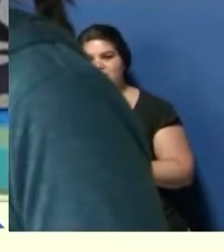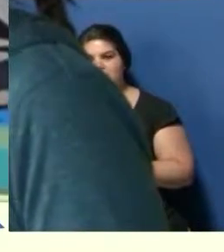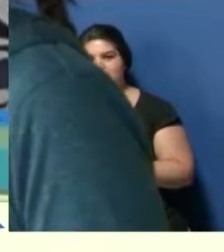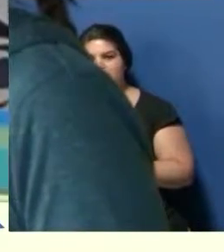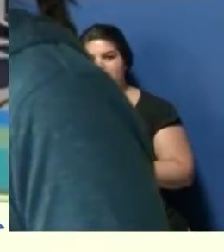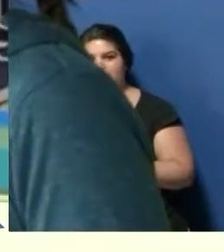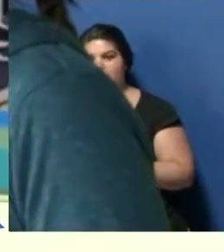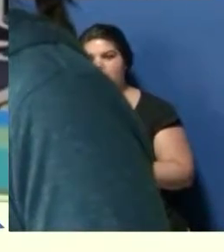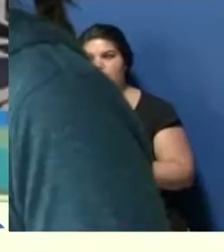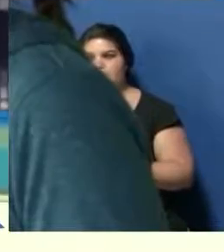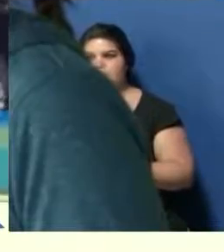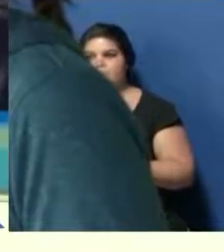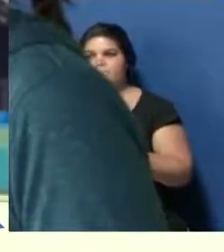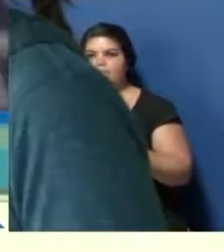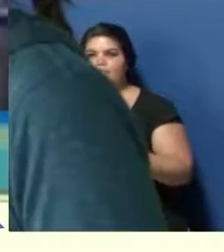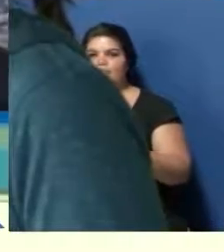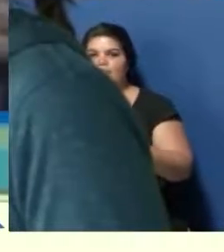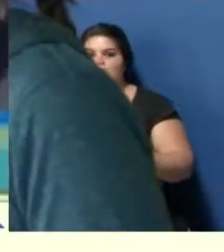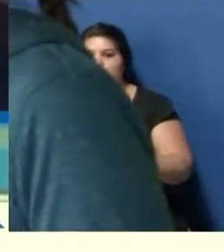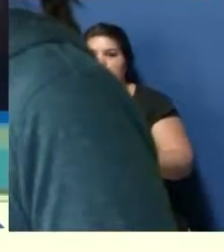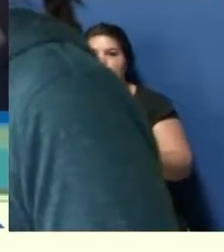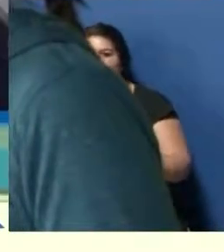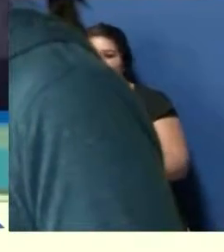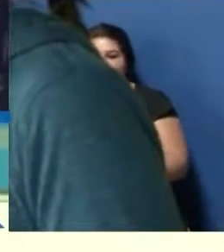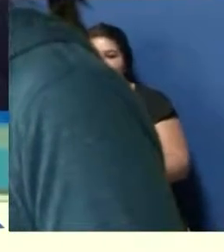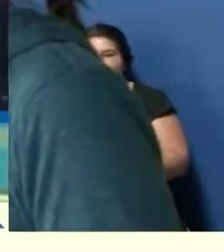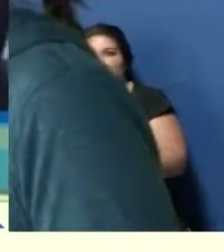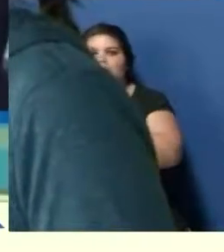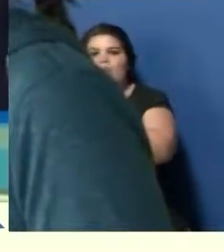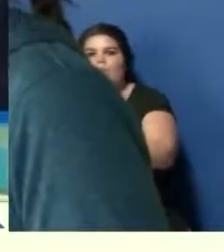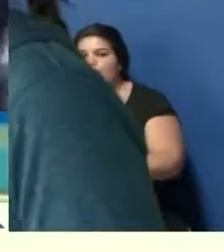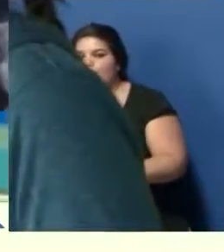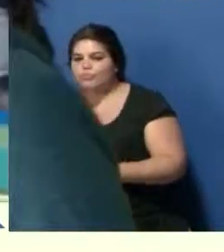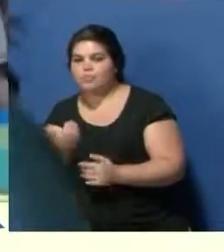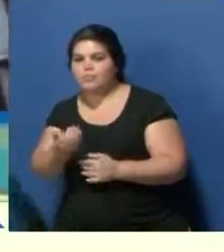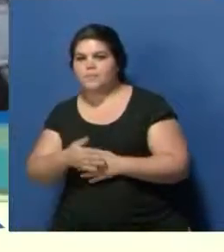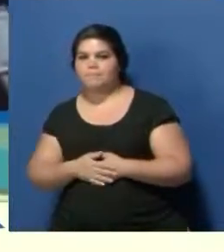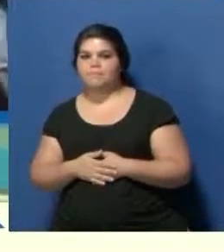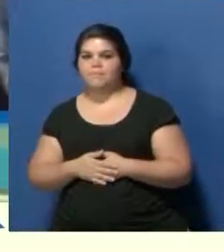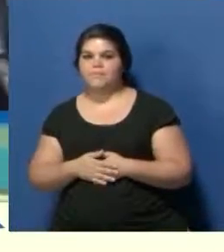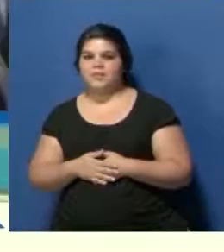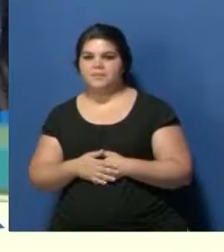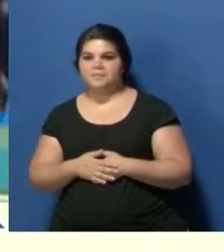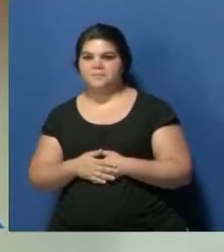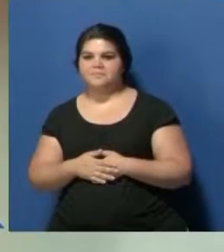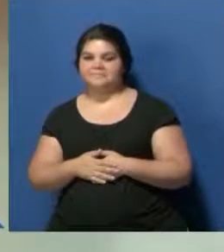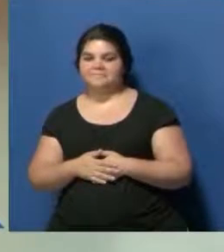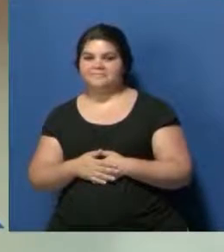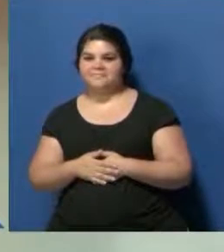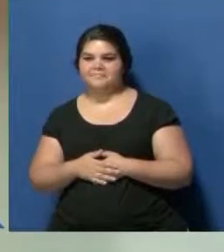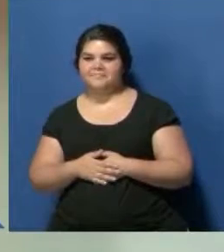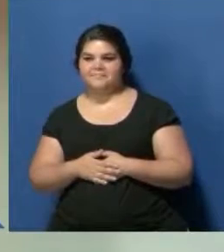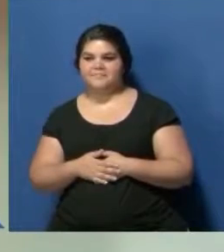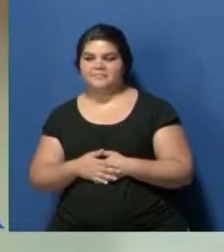tanto, digamos, sería adivinar. Pero las medidas que se toman es como si quisieran volver al 2001. Bien. Así la situación